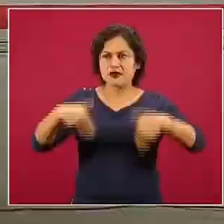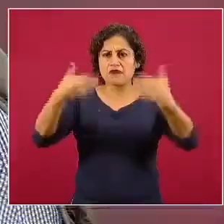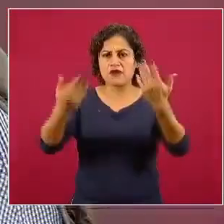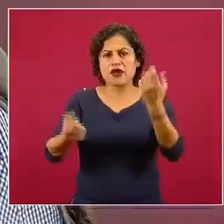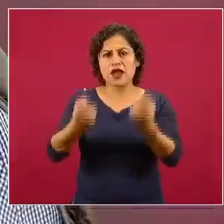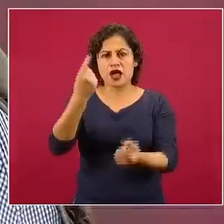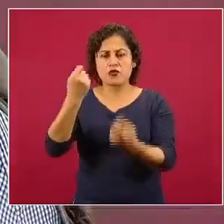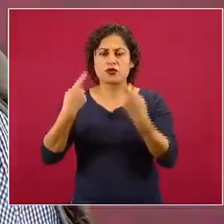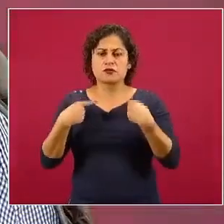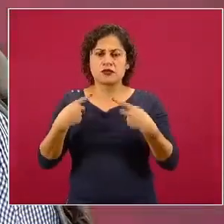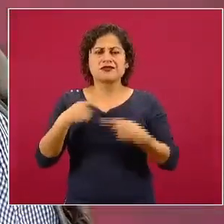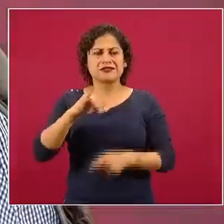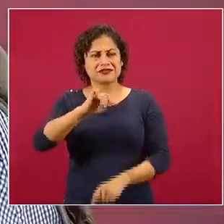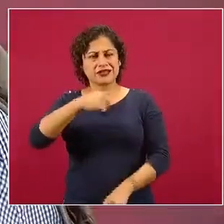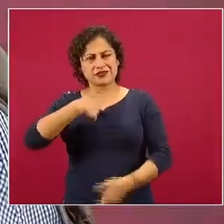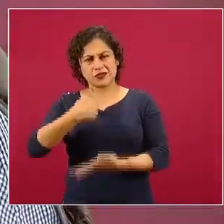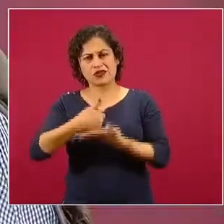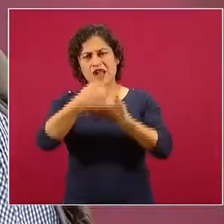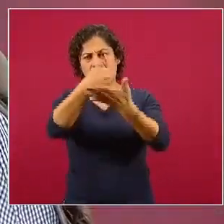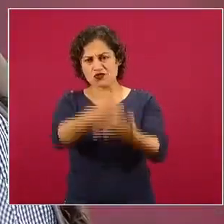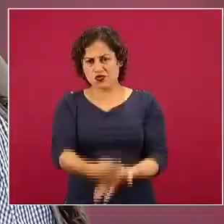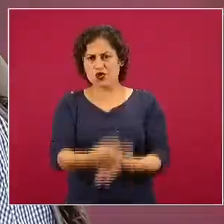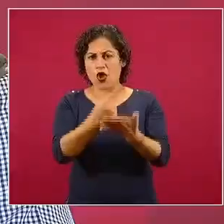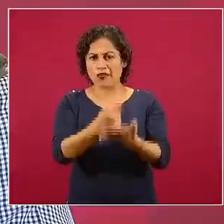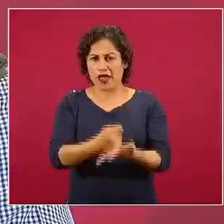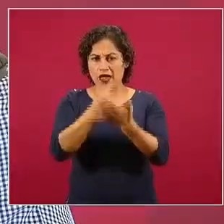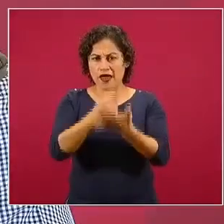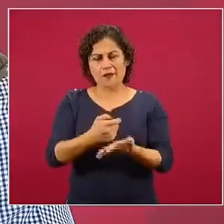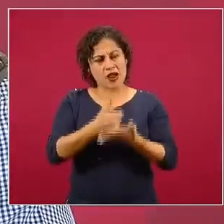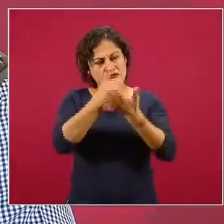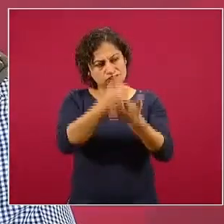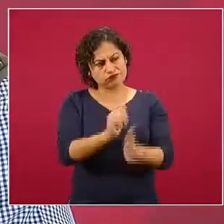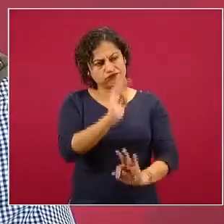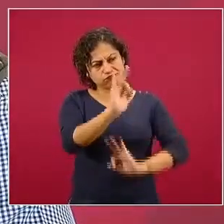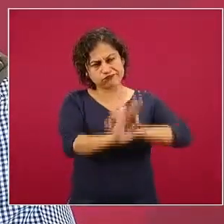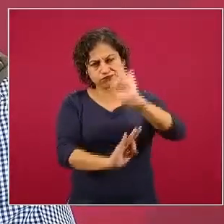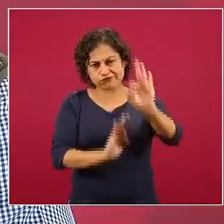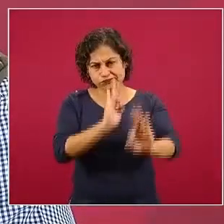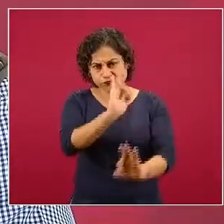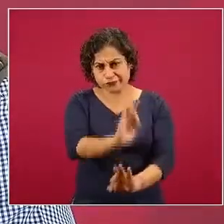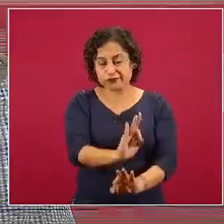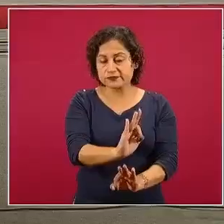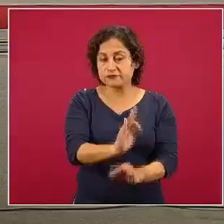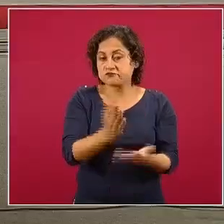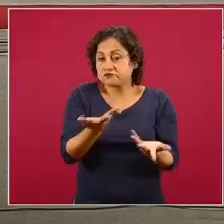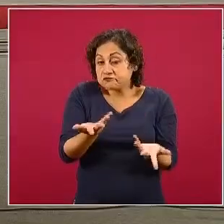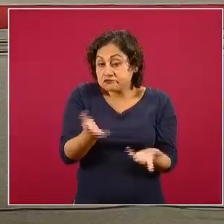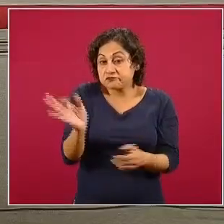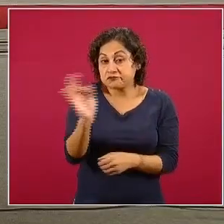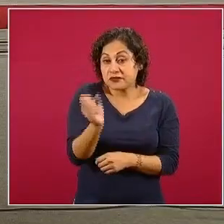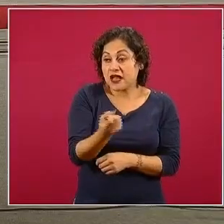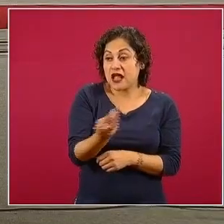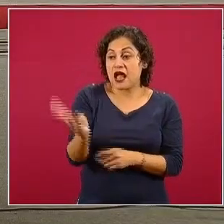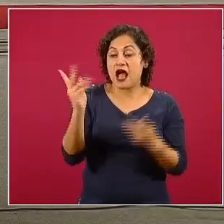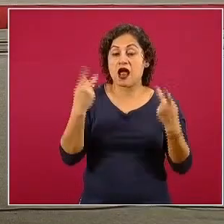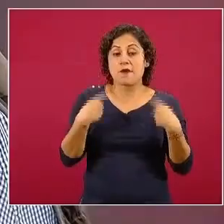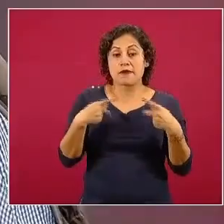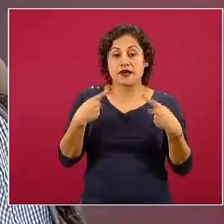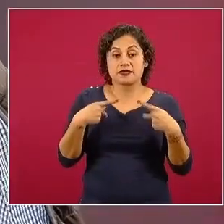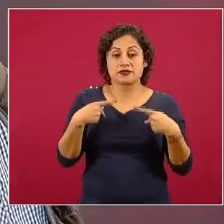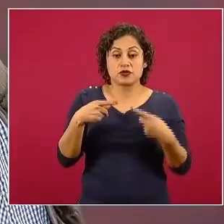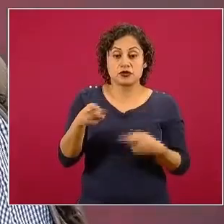primer nivel de atención que se inician, estamos hablando precisamente de aquellas personas que en su momento